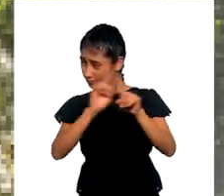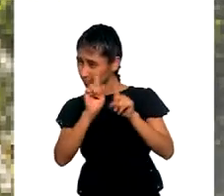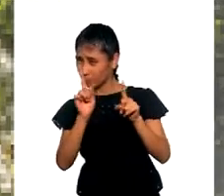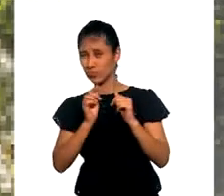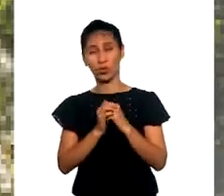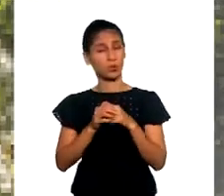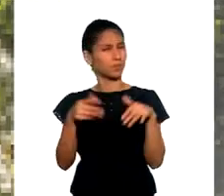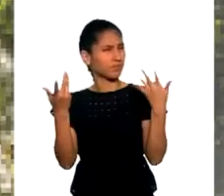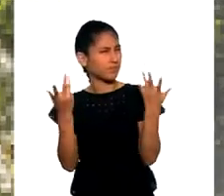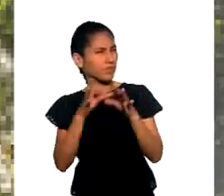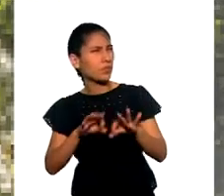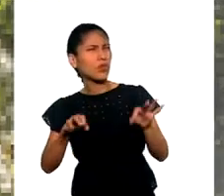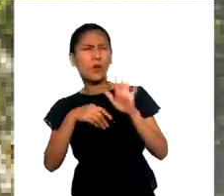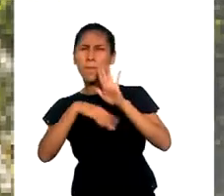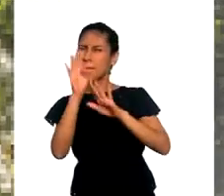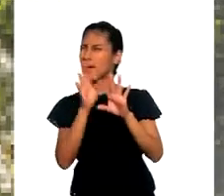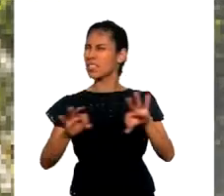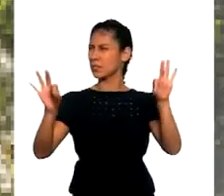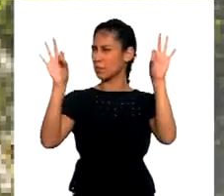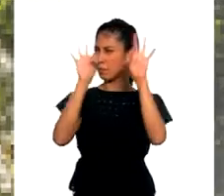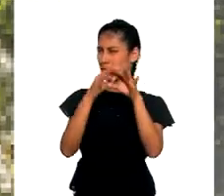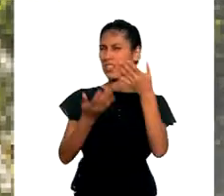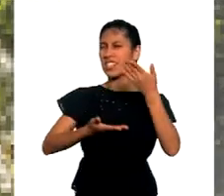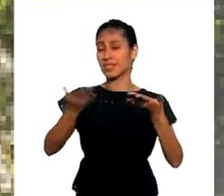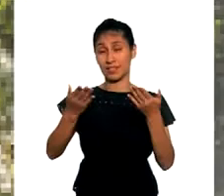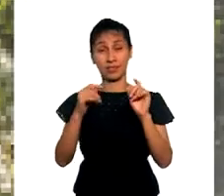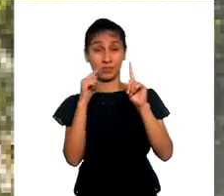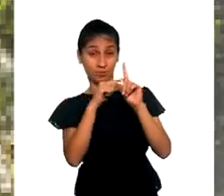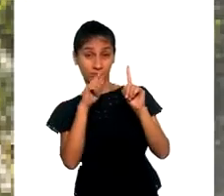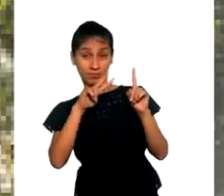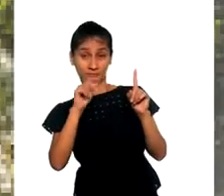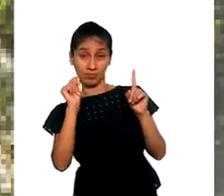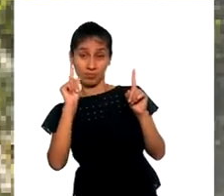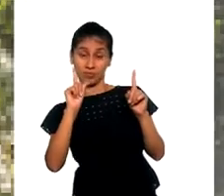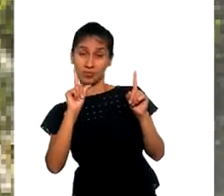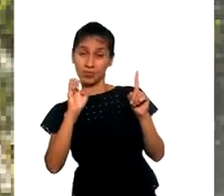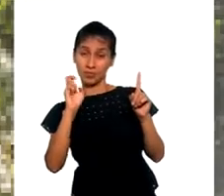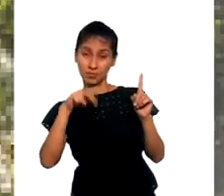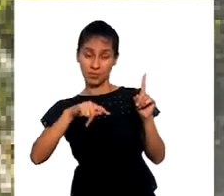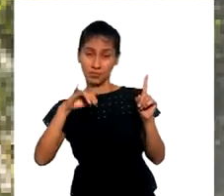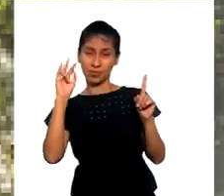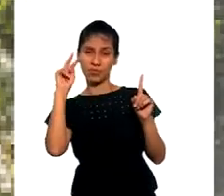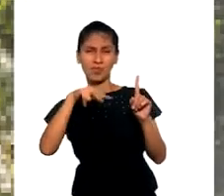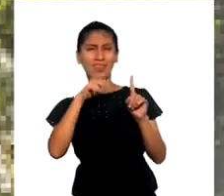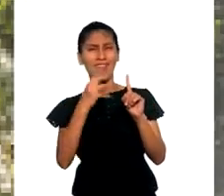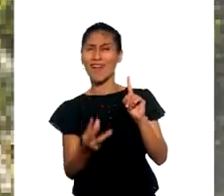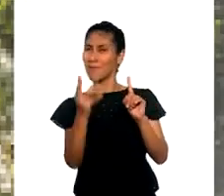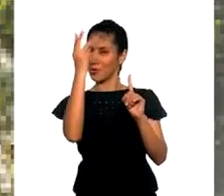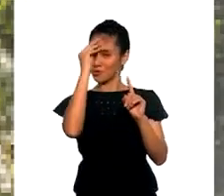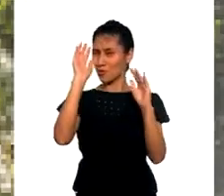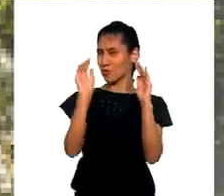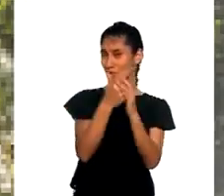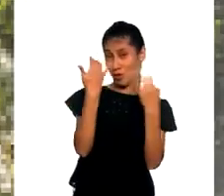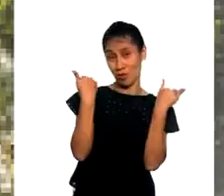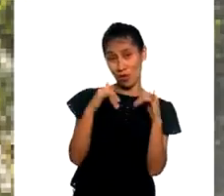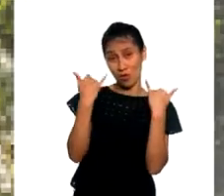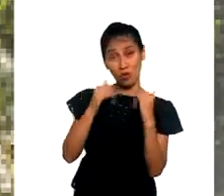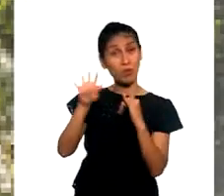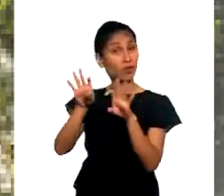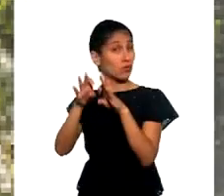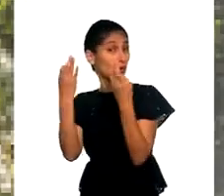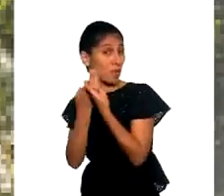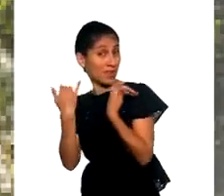lo importante es que valentín tenga un nuevo juego que jugar con su